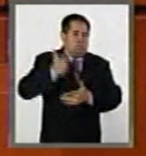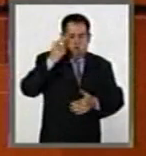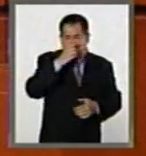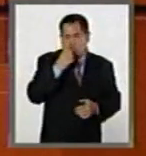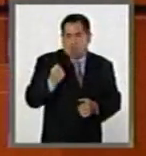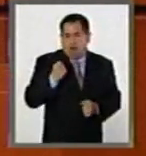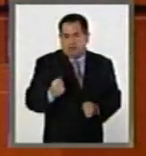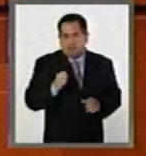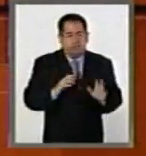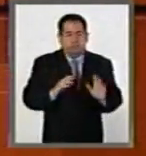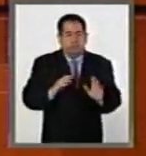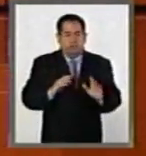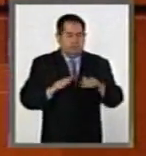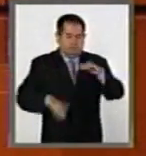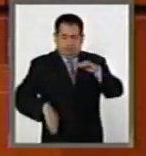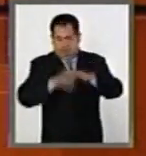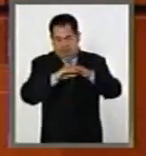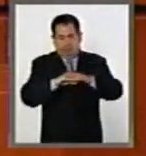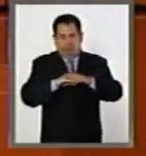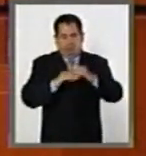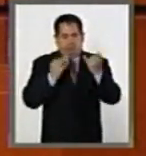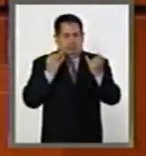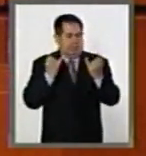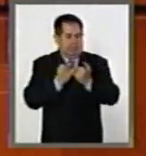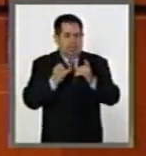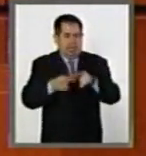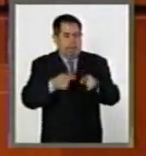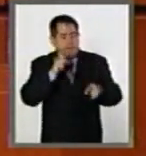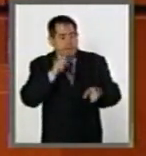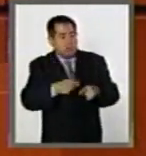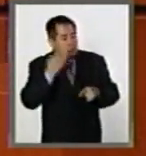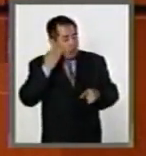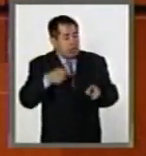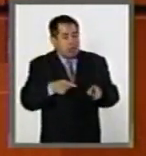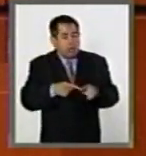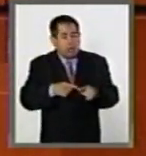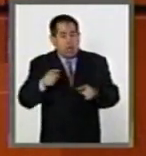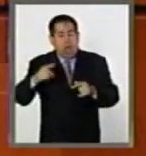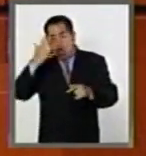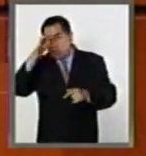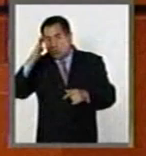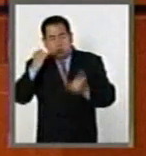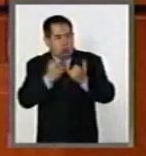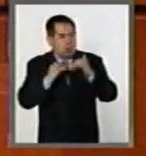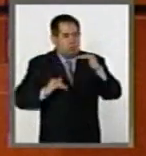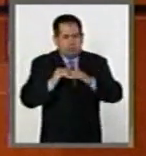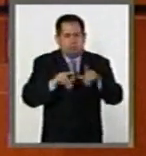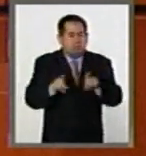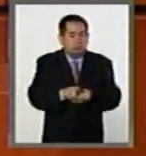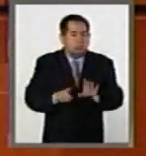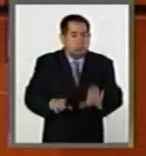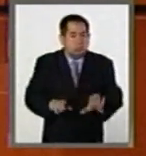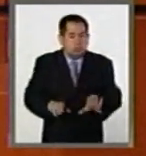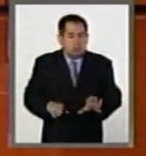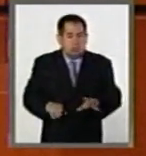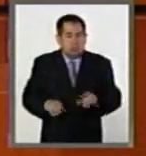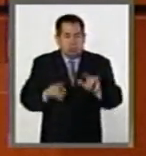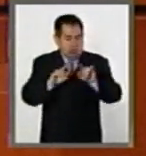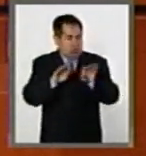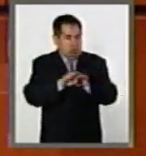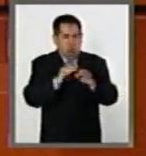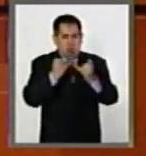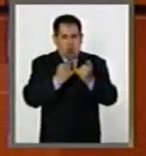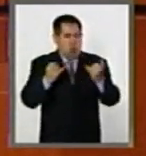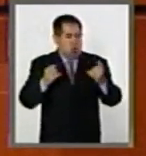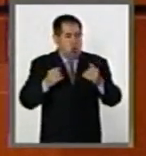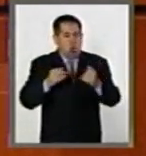mayor duración a las que corresponderían por los mismos hechos de un adulto. Hemos decidido poner la franja como